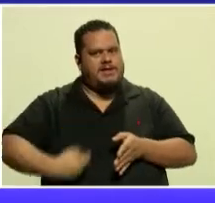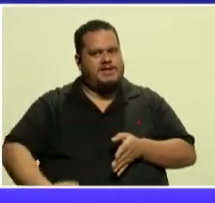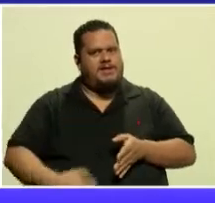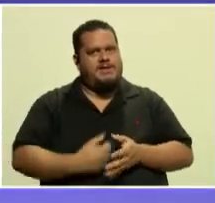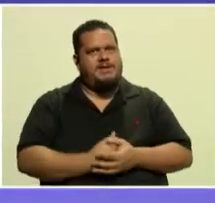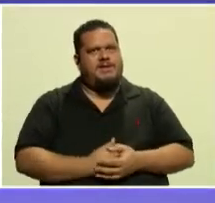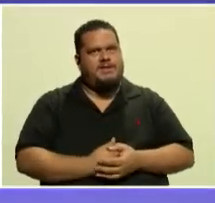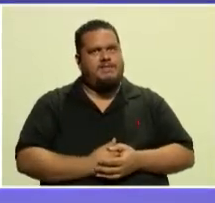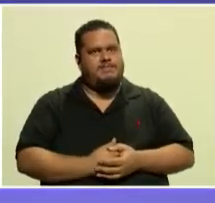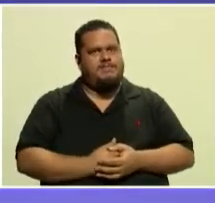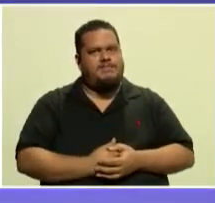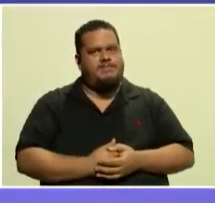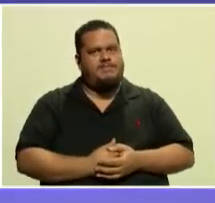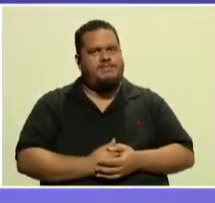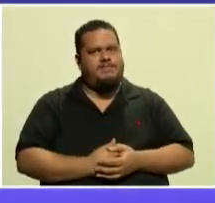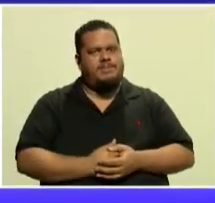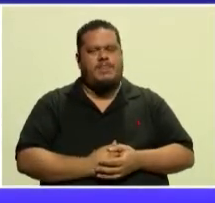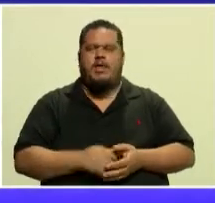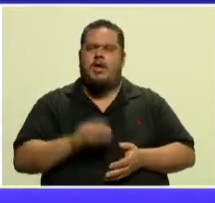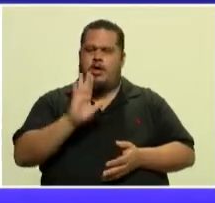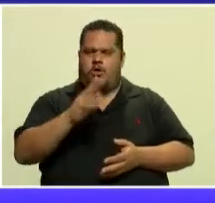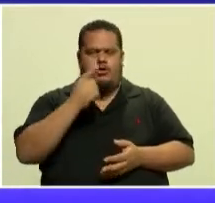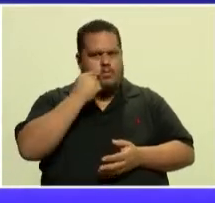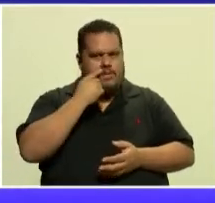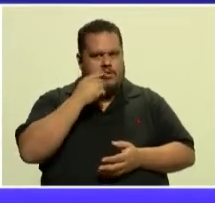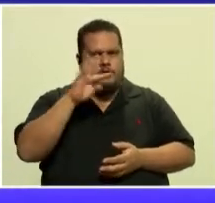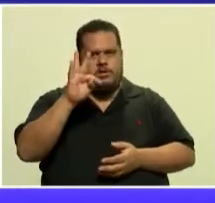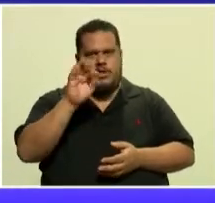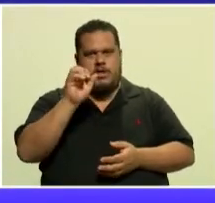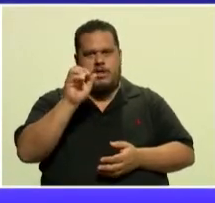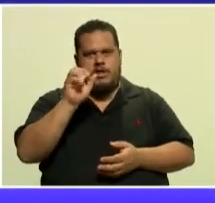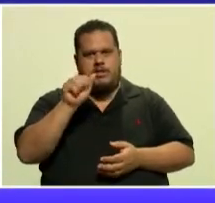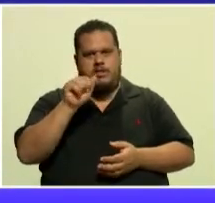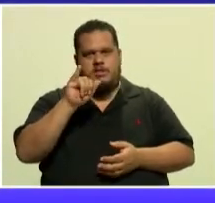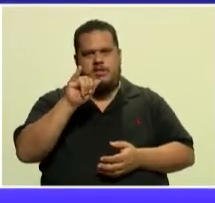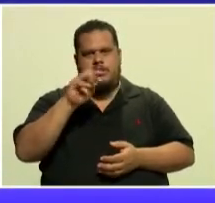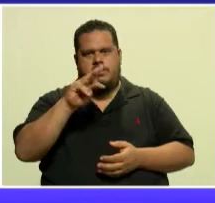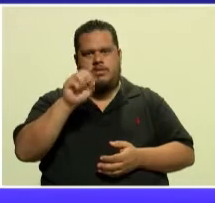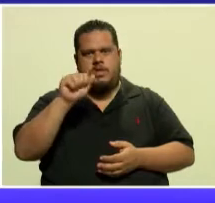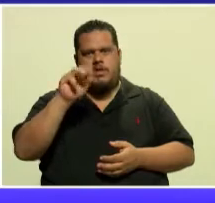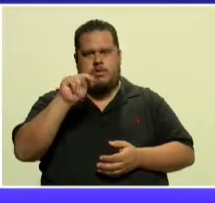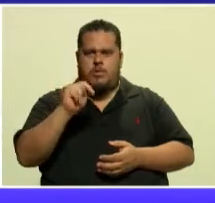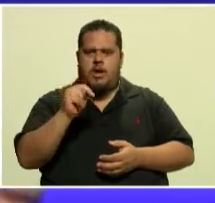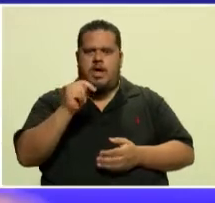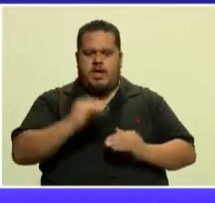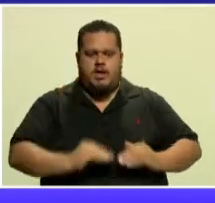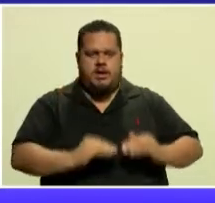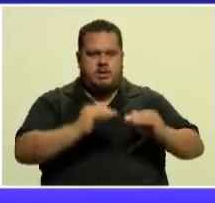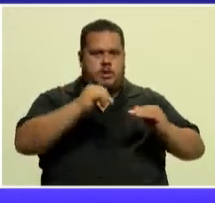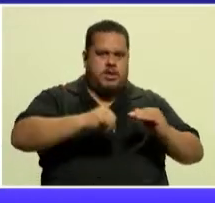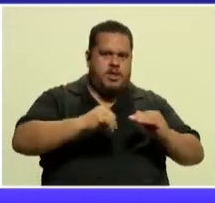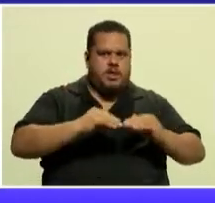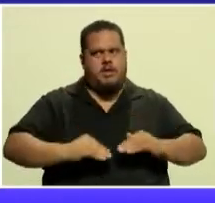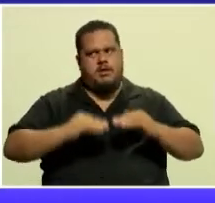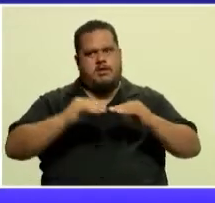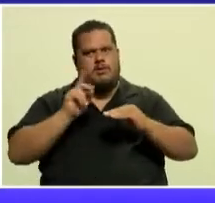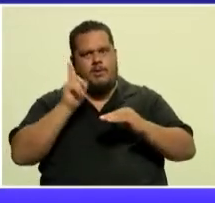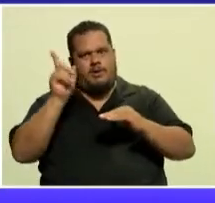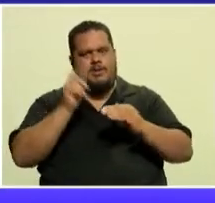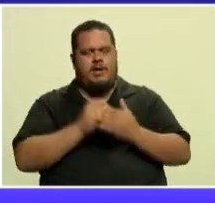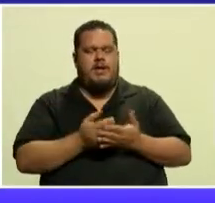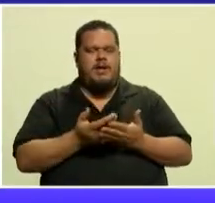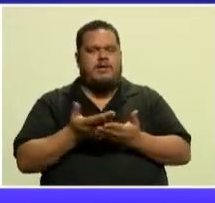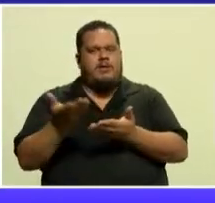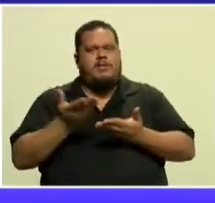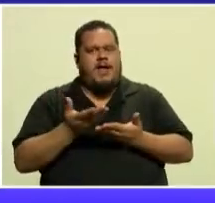chinísima. Tus padres son de Taiwán y creciste un poco aquí y otro poco allá. Danos unas pistas